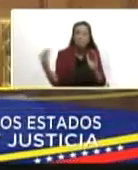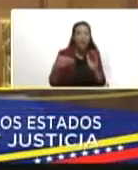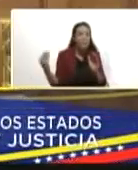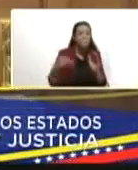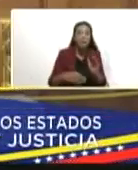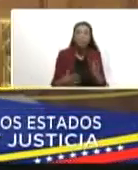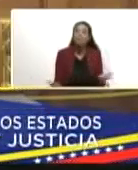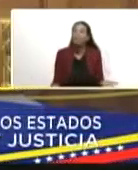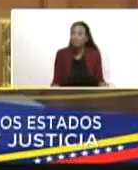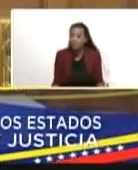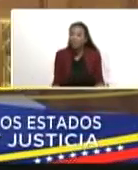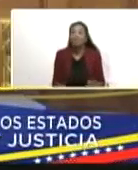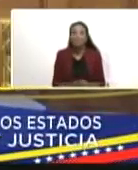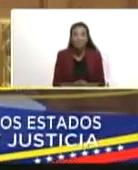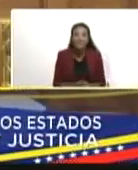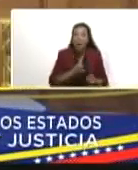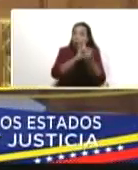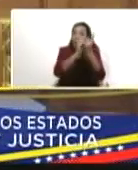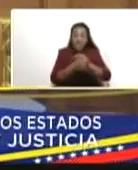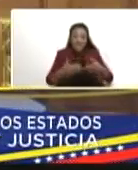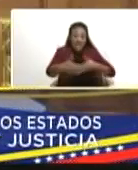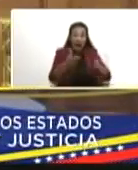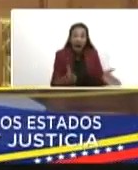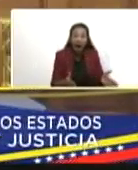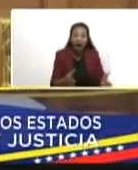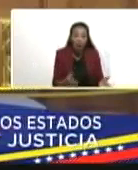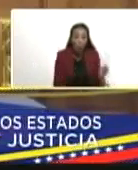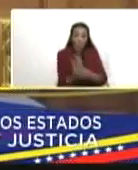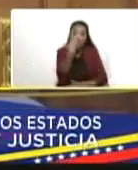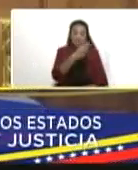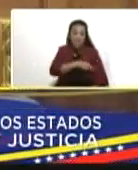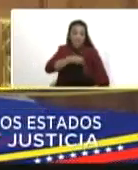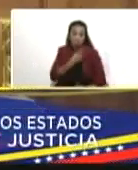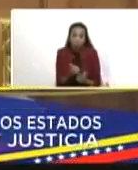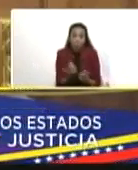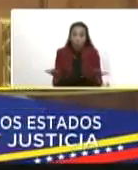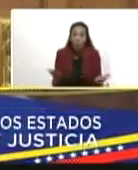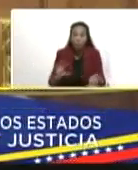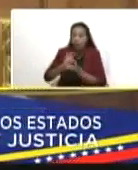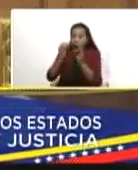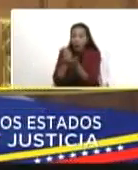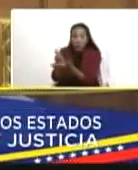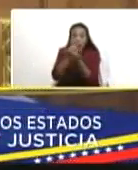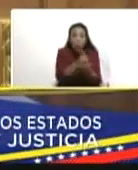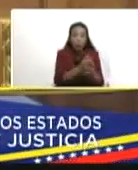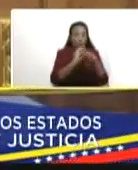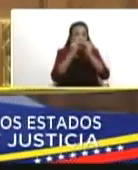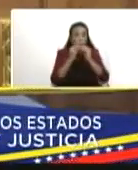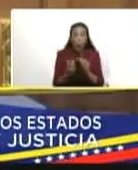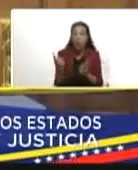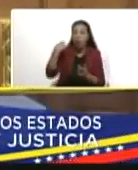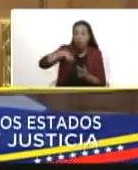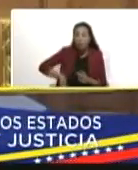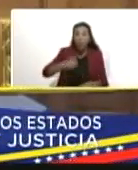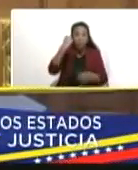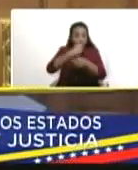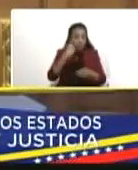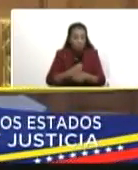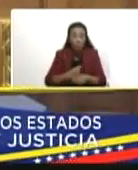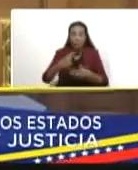más tiene que convertirse en grandes misiones de nueva generación en recuperación del